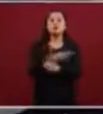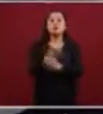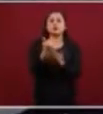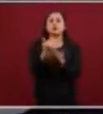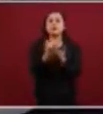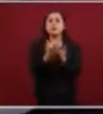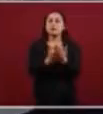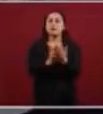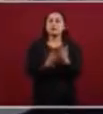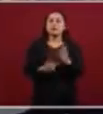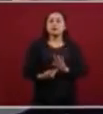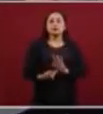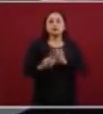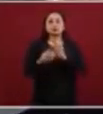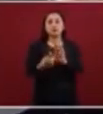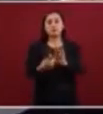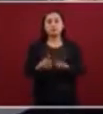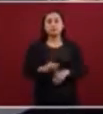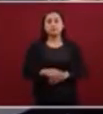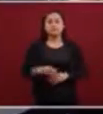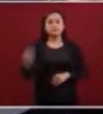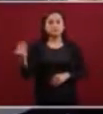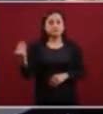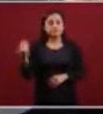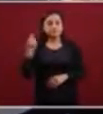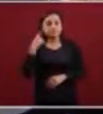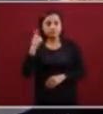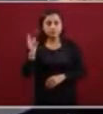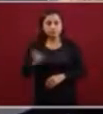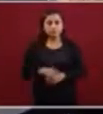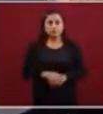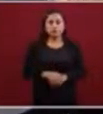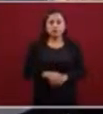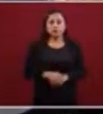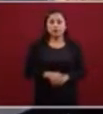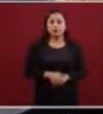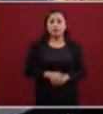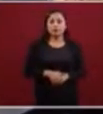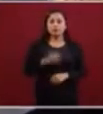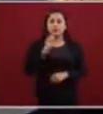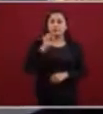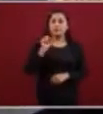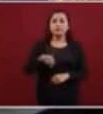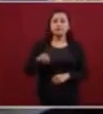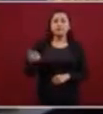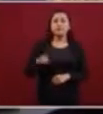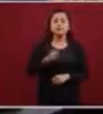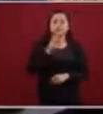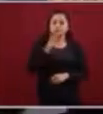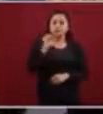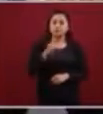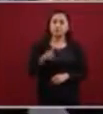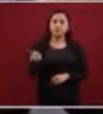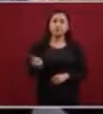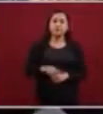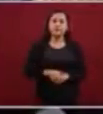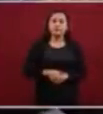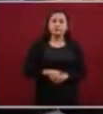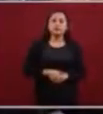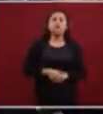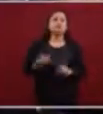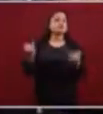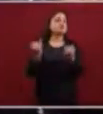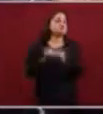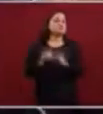el caso de Tepo Chica en Iguala, Guerrero, en todo, también, señala al ejército. También,